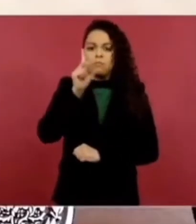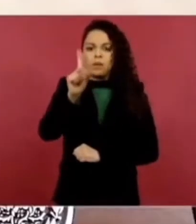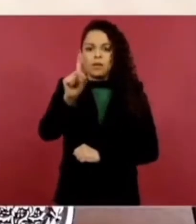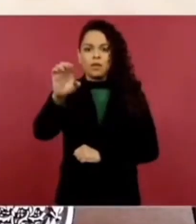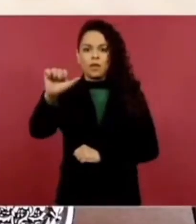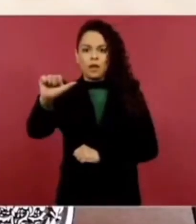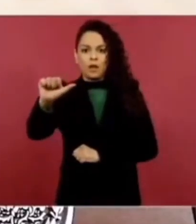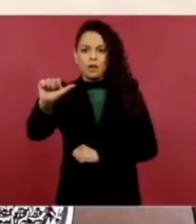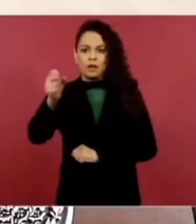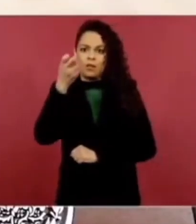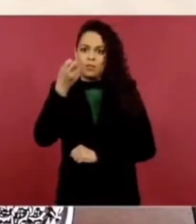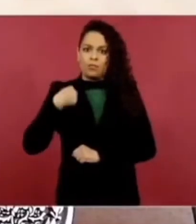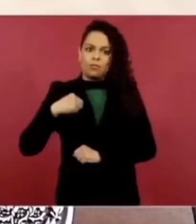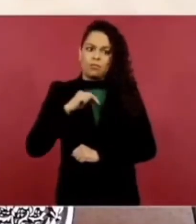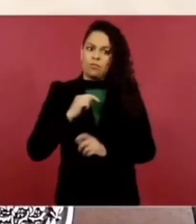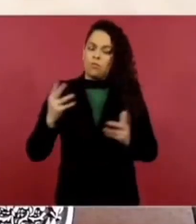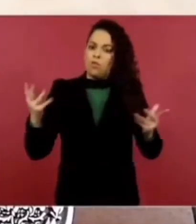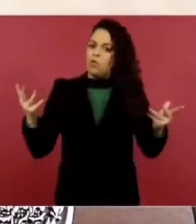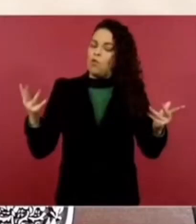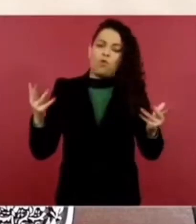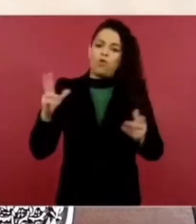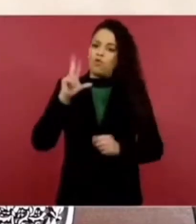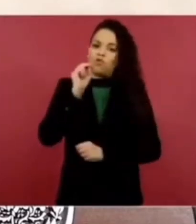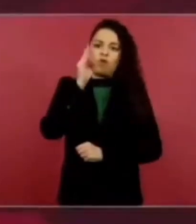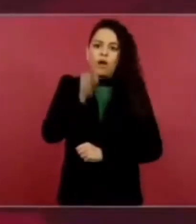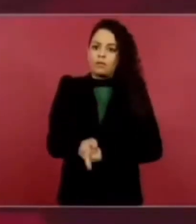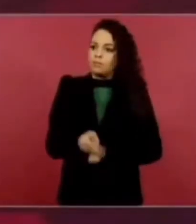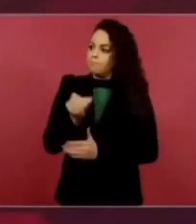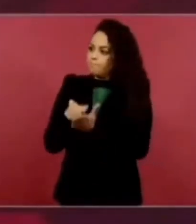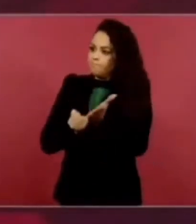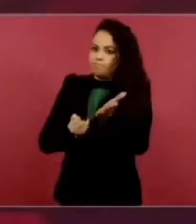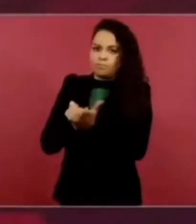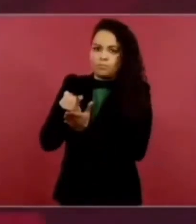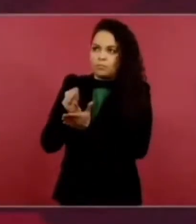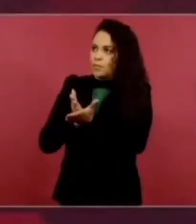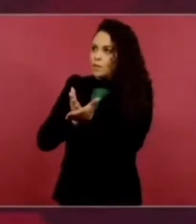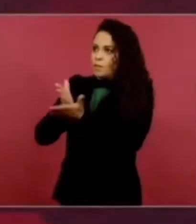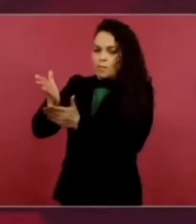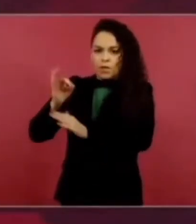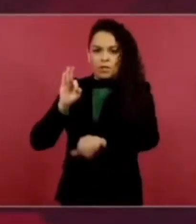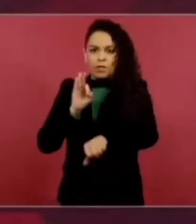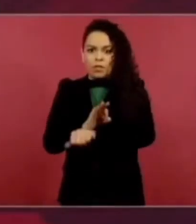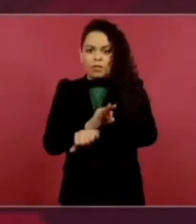Y se demostró que le fabricaron delitos